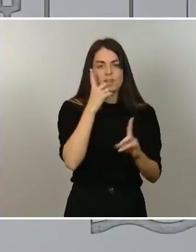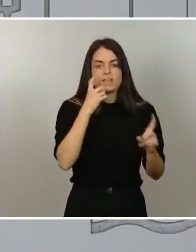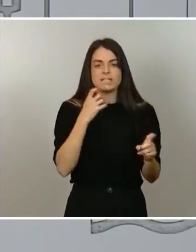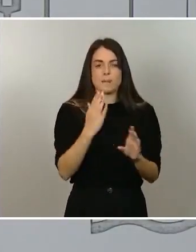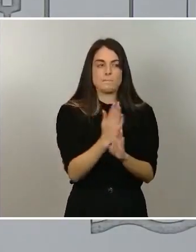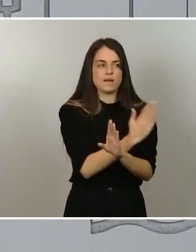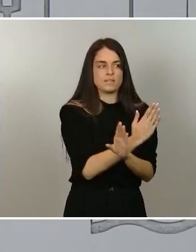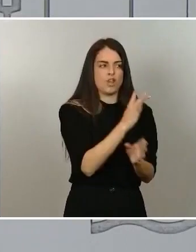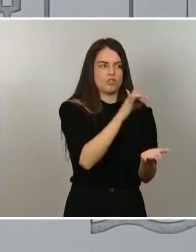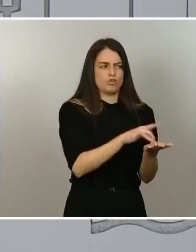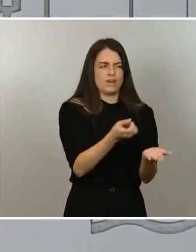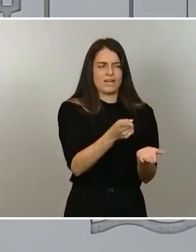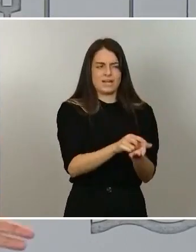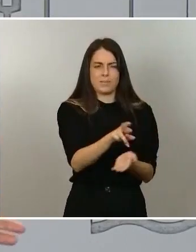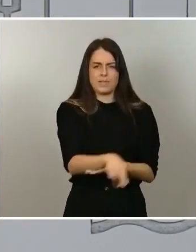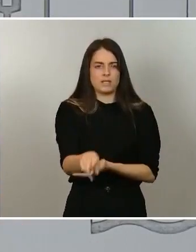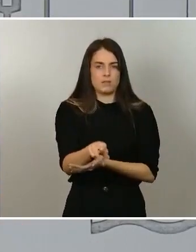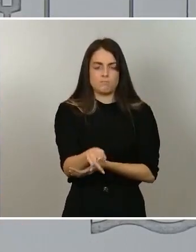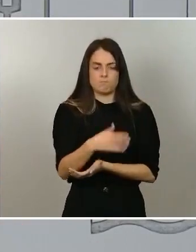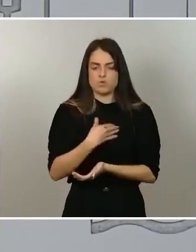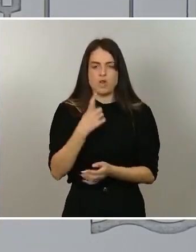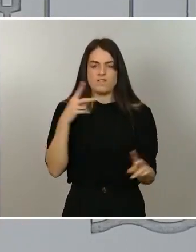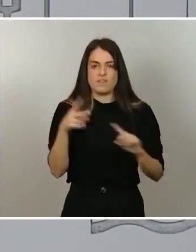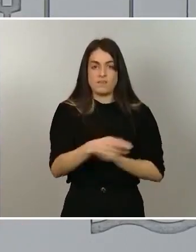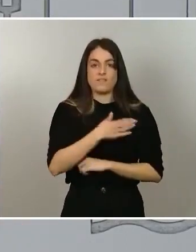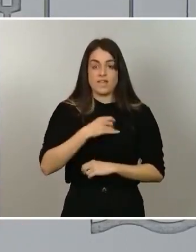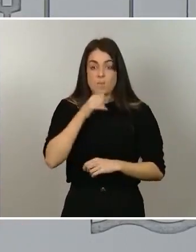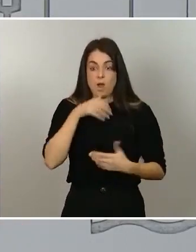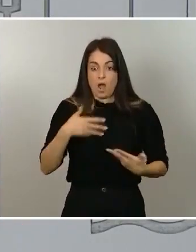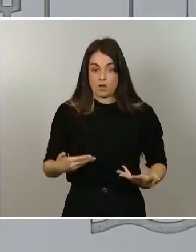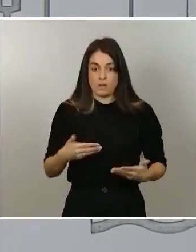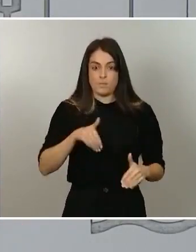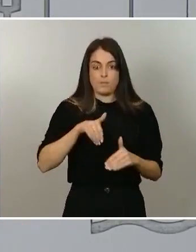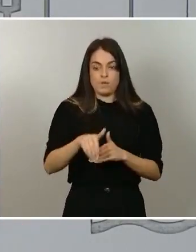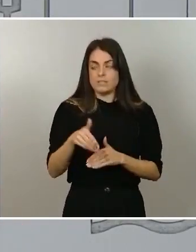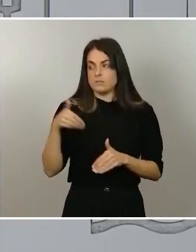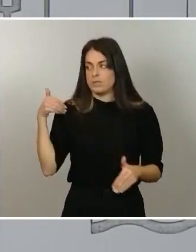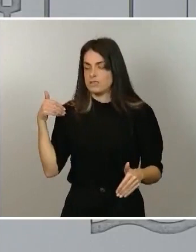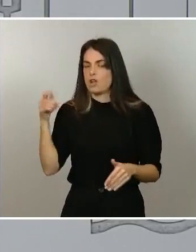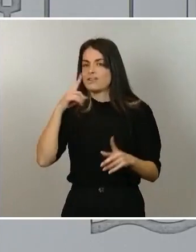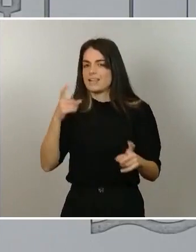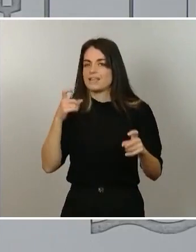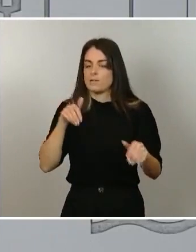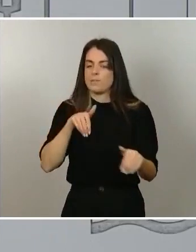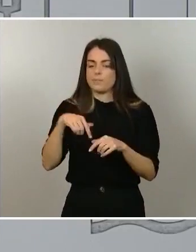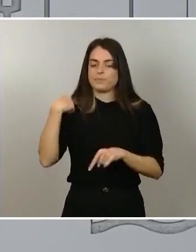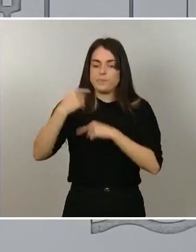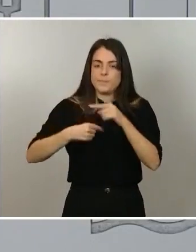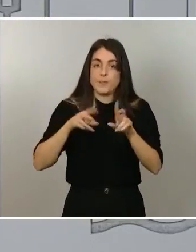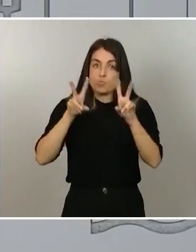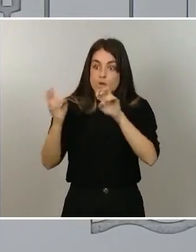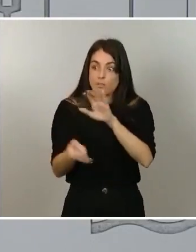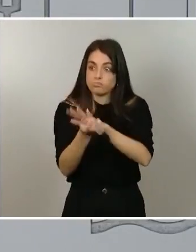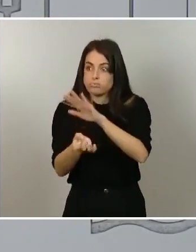por tanto, para que el presente y el pasado nos enseñen cómo las nuevas generaciones también tienen que conocer estas